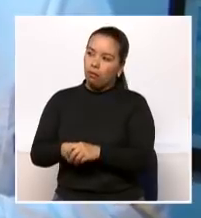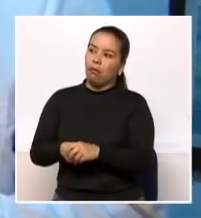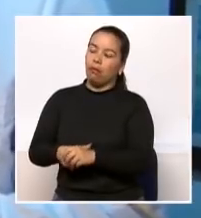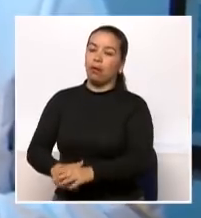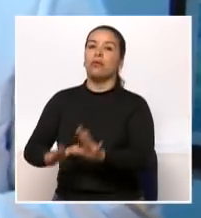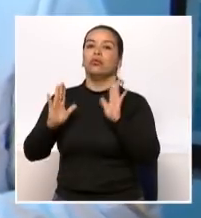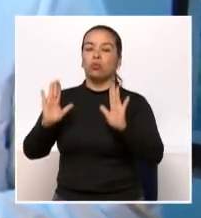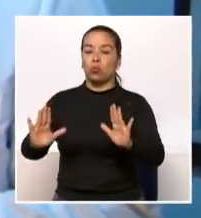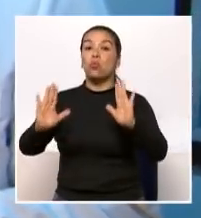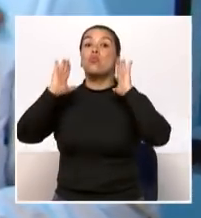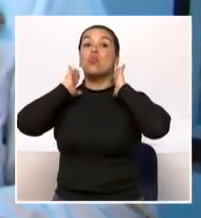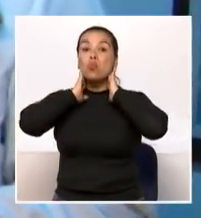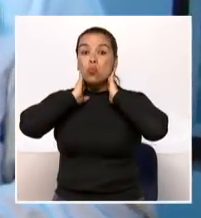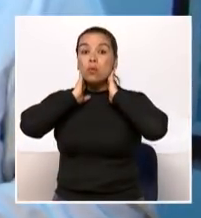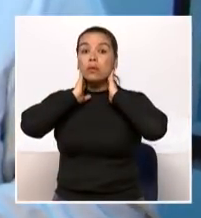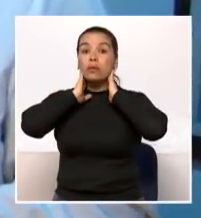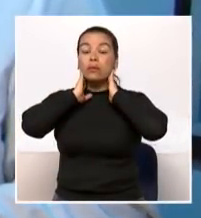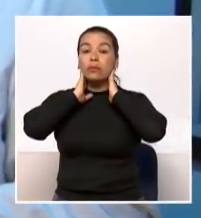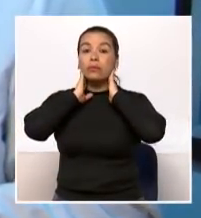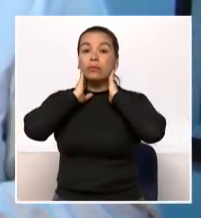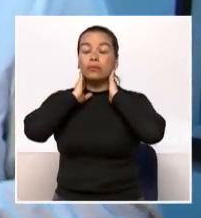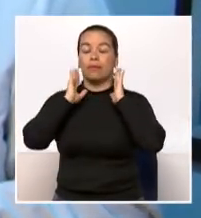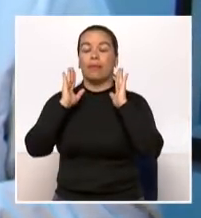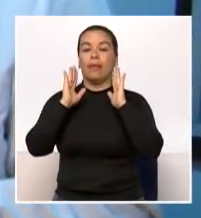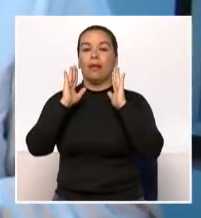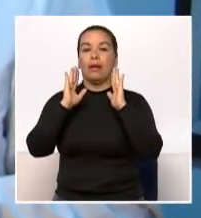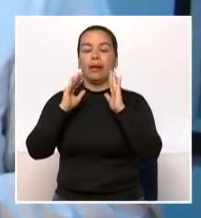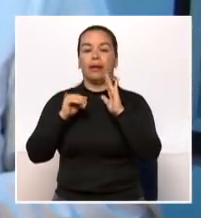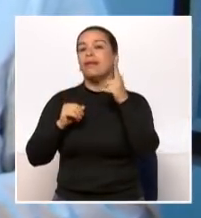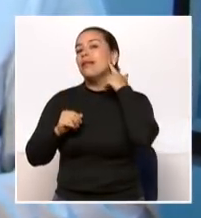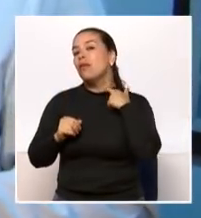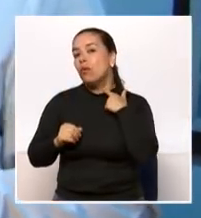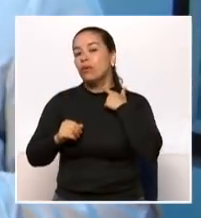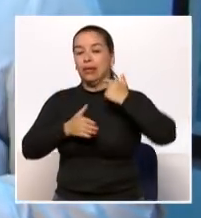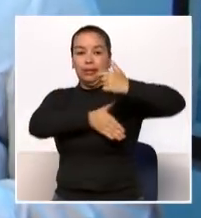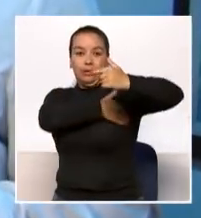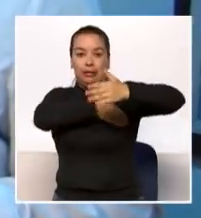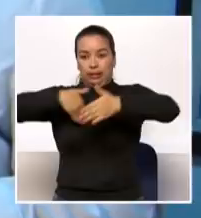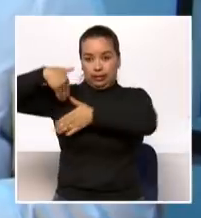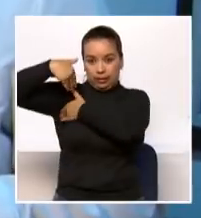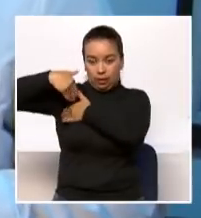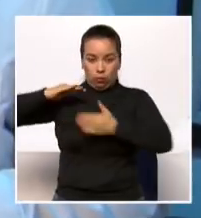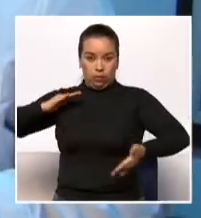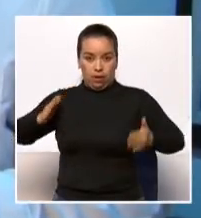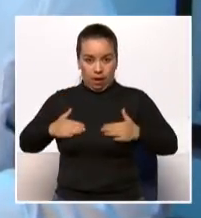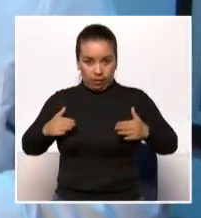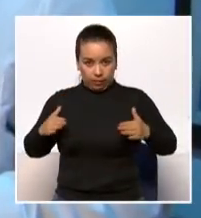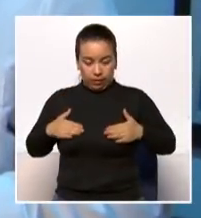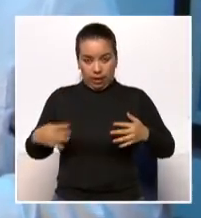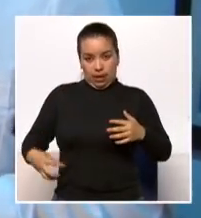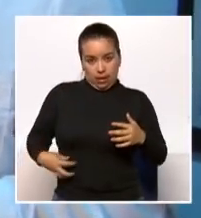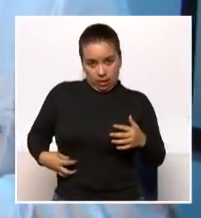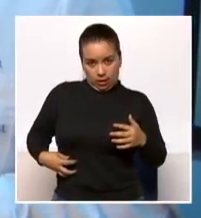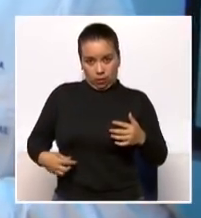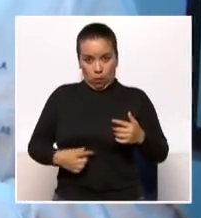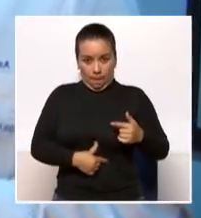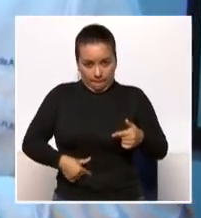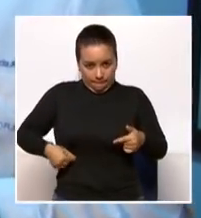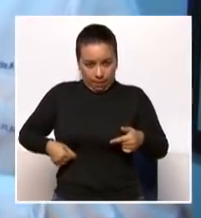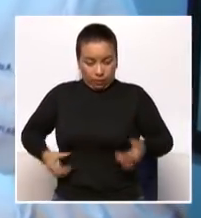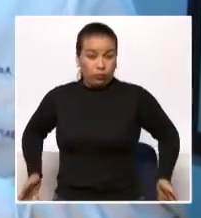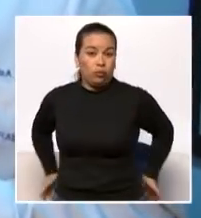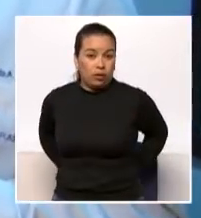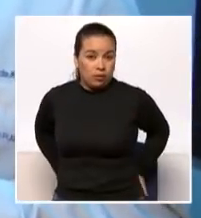cuello, tiroides, senos, axila, hígado, vesícula, páncreas, vaso,